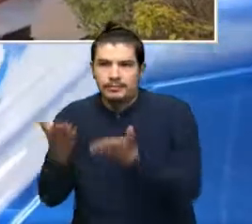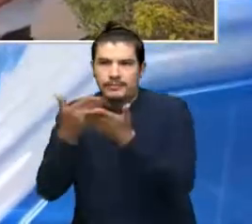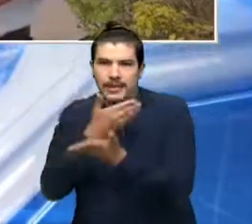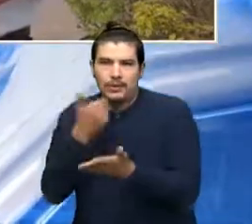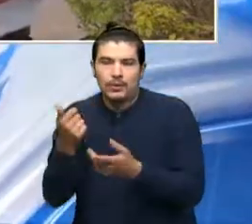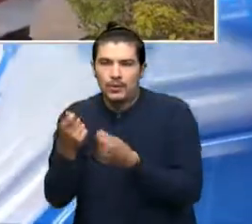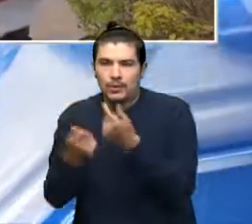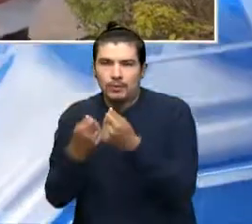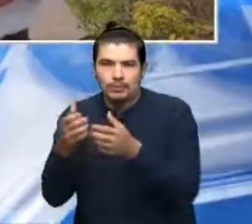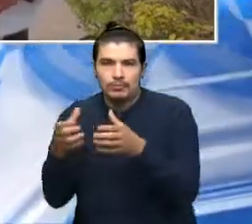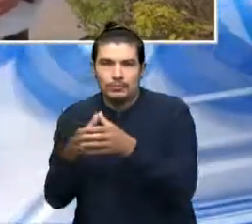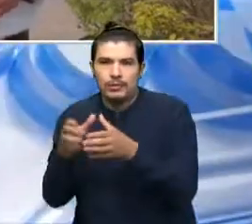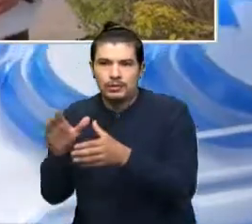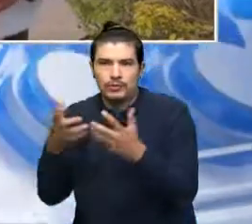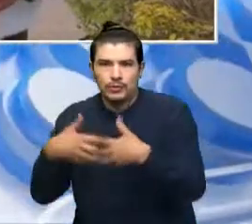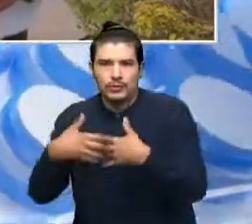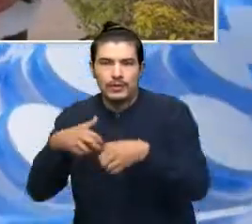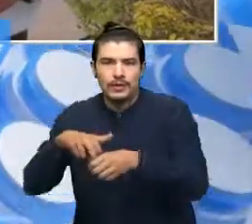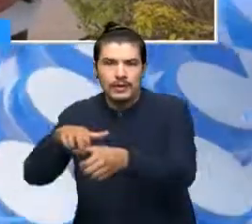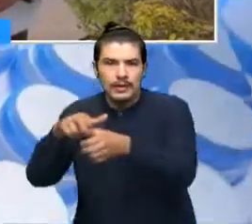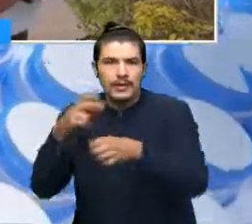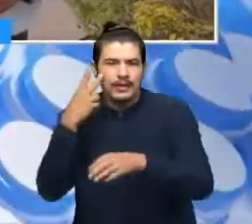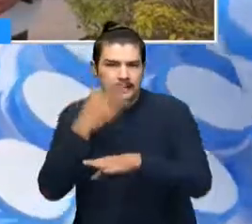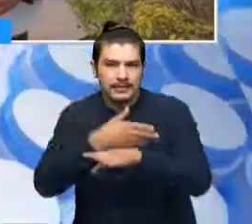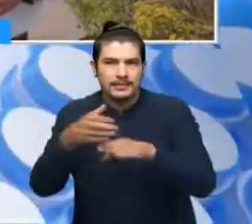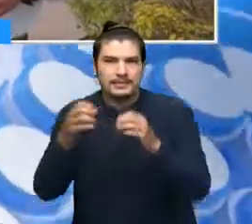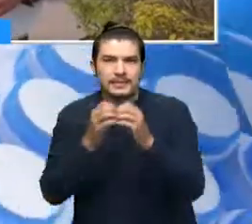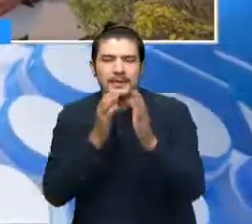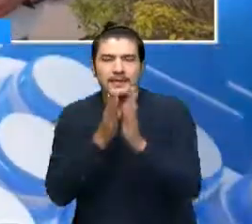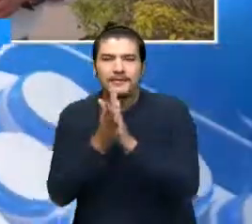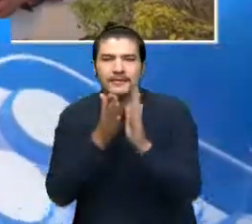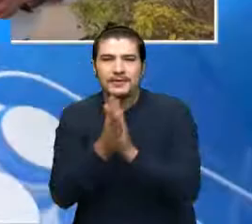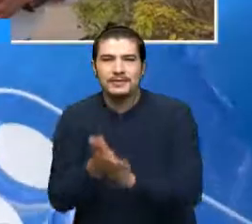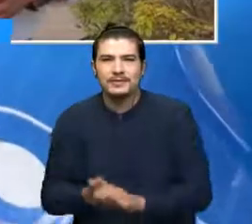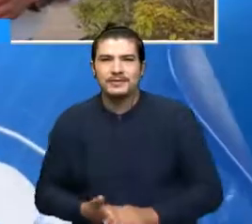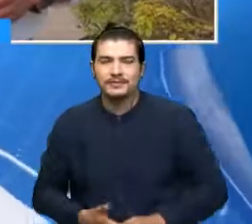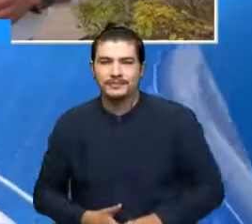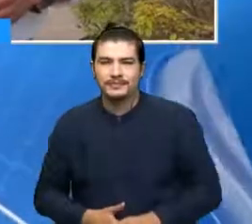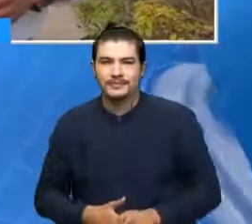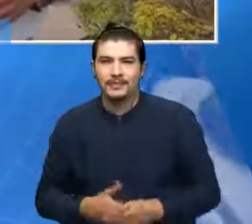importante gremio en la región. Con la cámara de Jesús Zúñiga, Raúl Rolando Castro para Oriente Noticias. Muy buenas tardes.